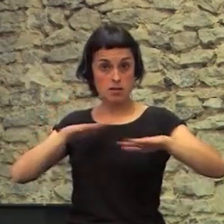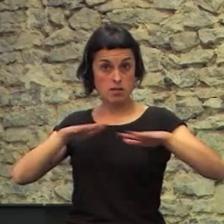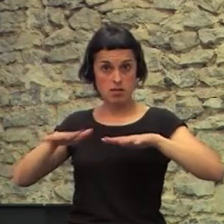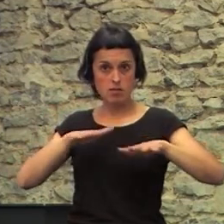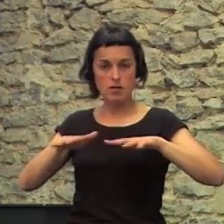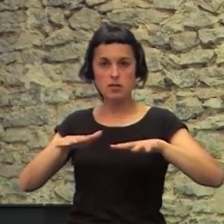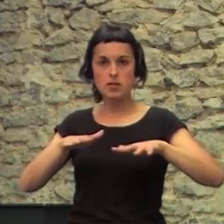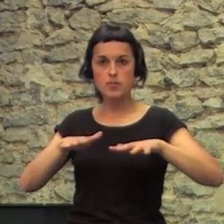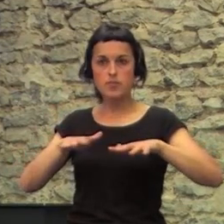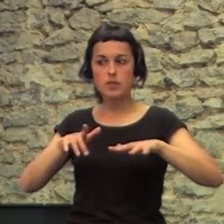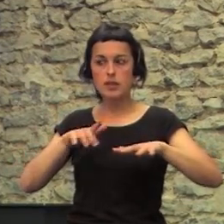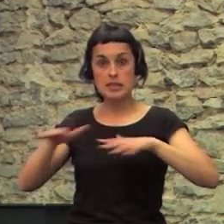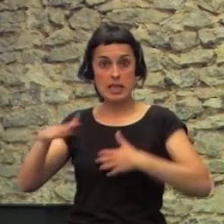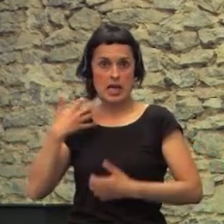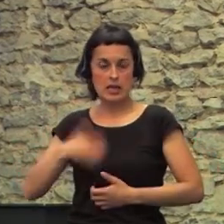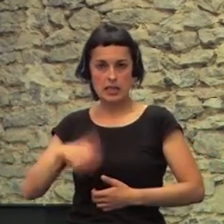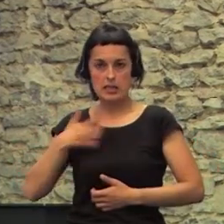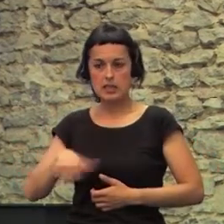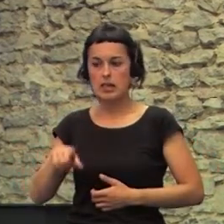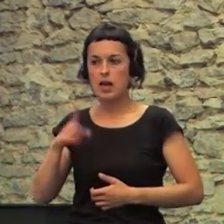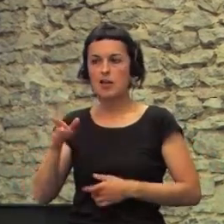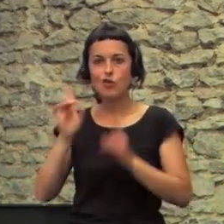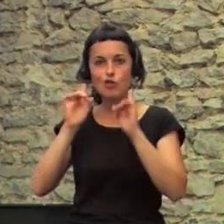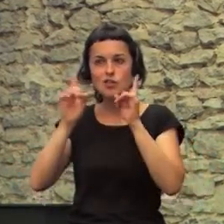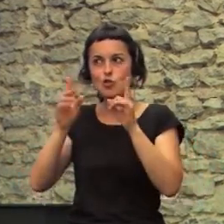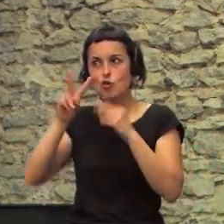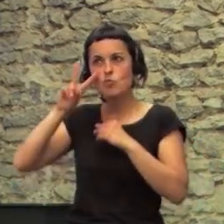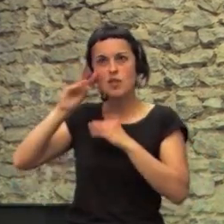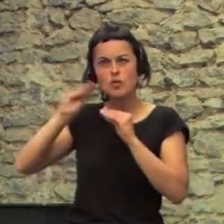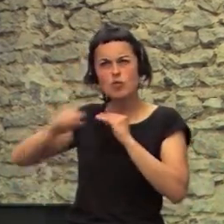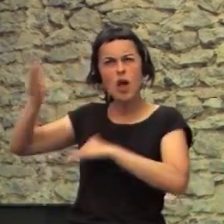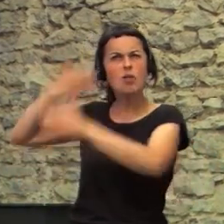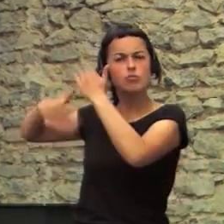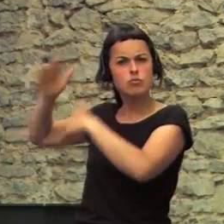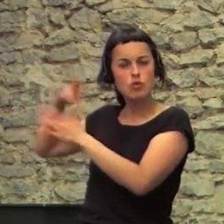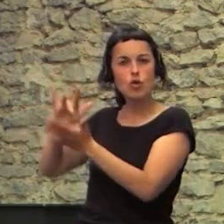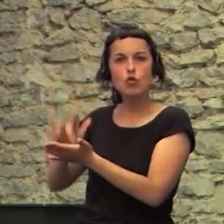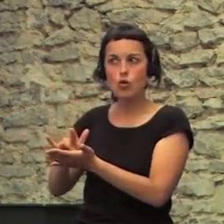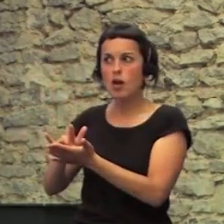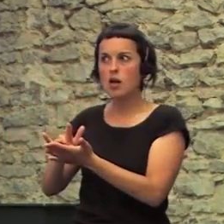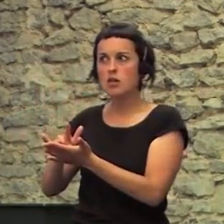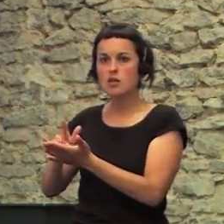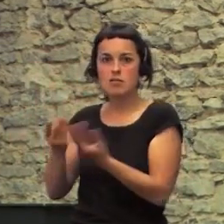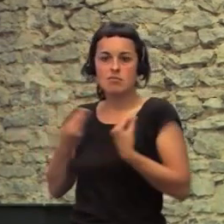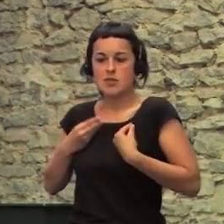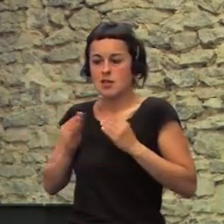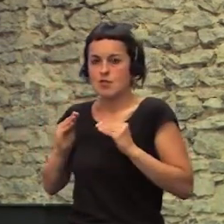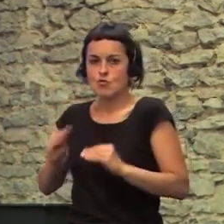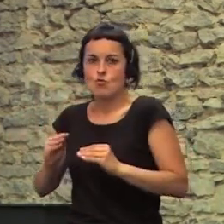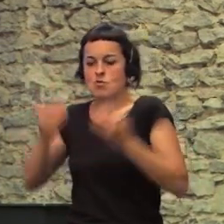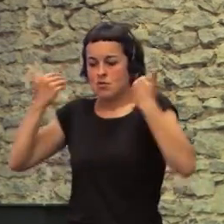un activista intersex argentino. Hablaban de sucesos ocurridos hacía mucho tiempo, que habían marcado sus vidas y también sus